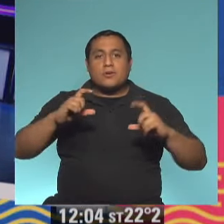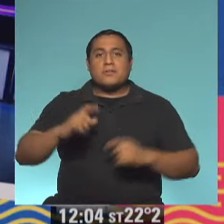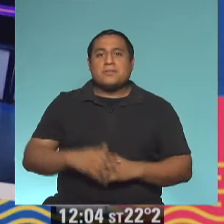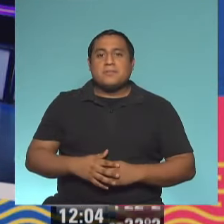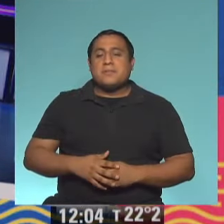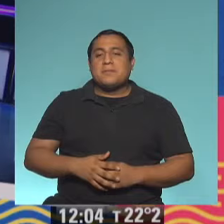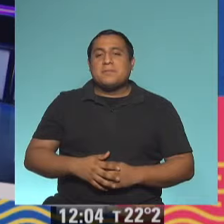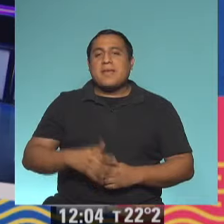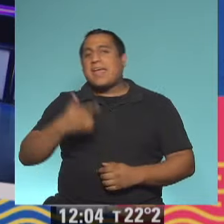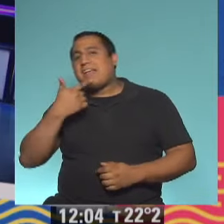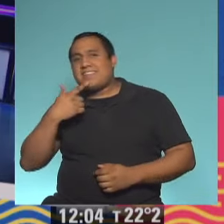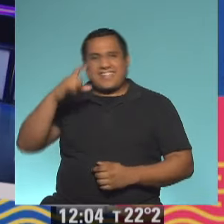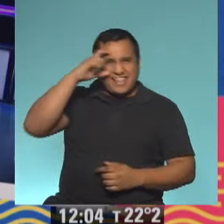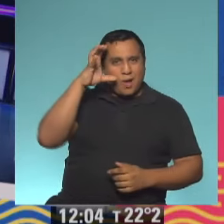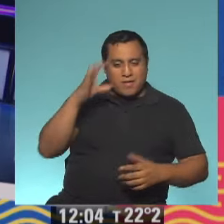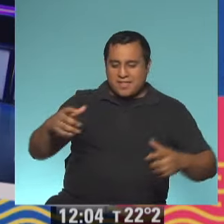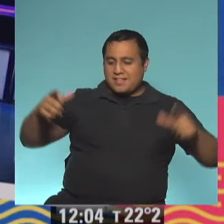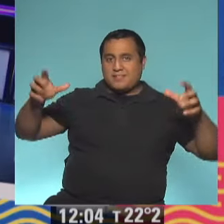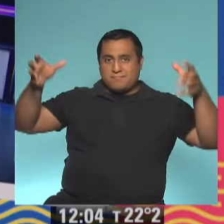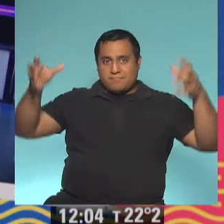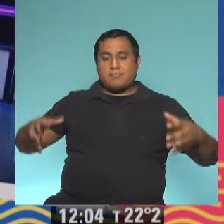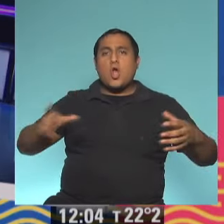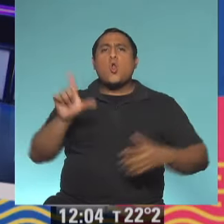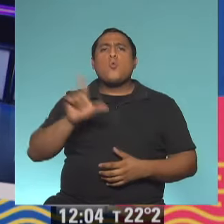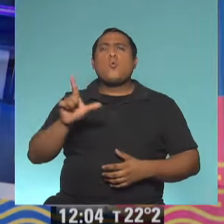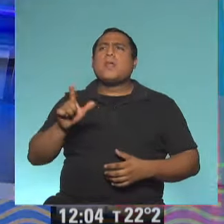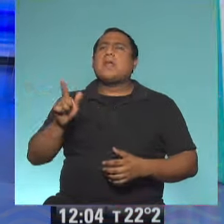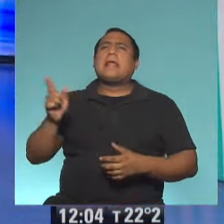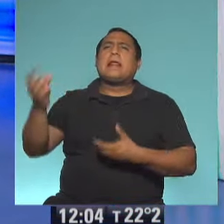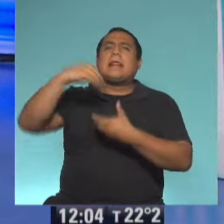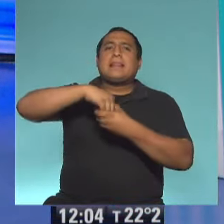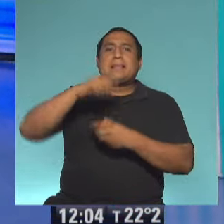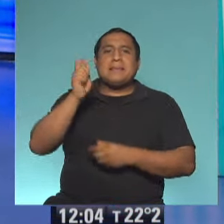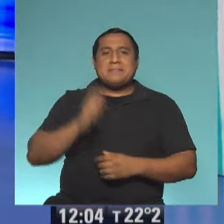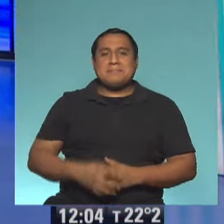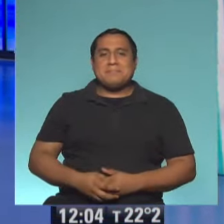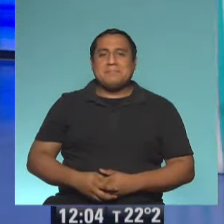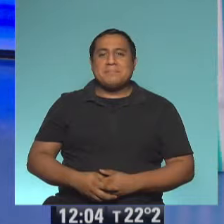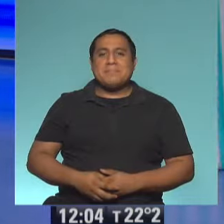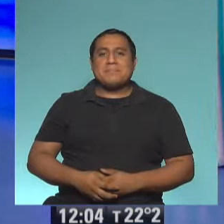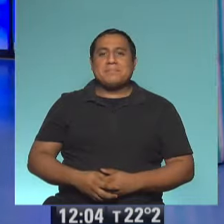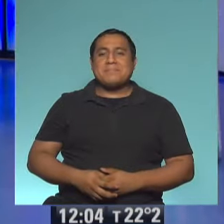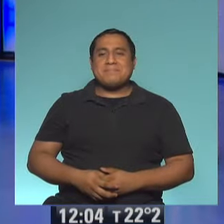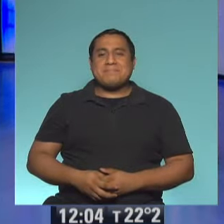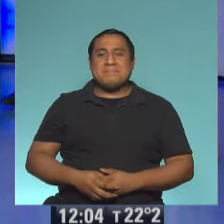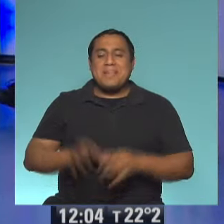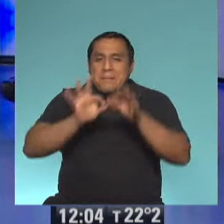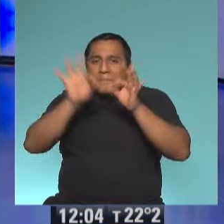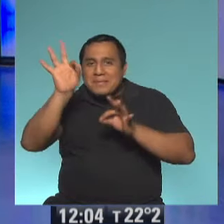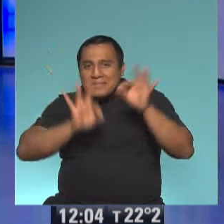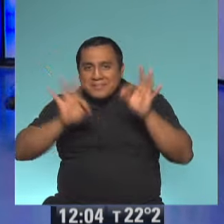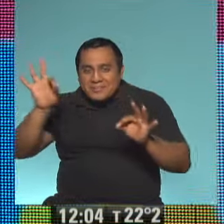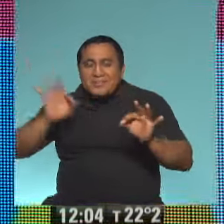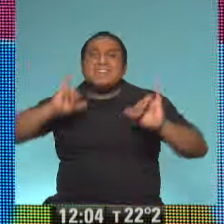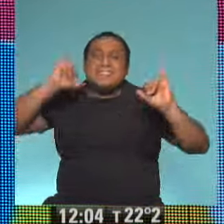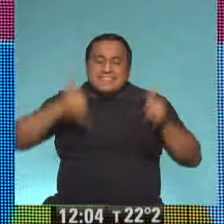la E de cada lado. ¿Se acuerdan? ¿Quién estuvo el lunes con nosotros? Estábamos midiendo, exactamente. Muy